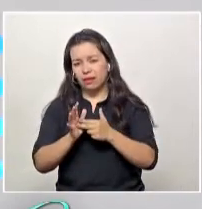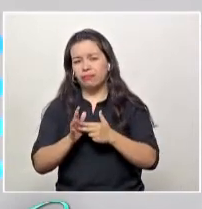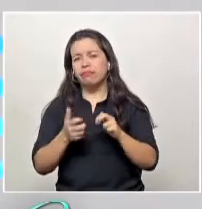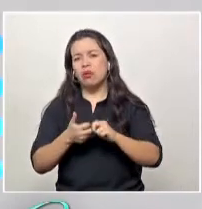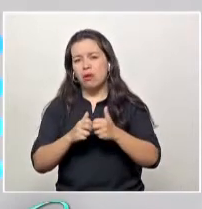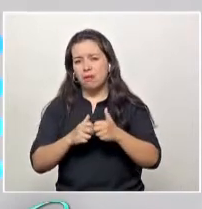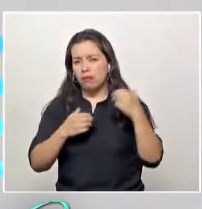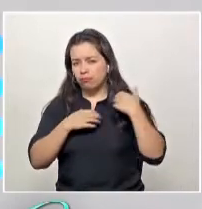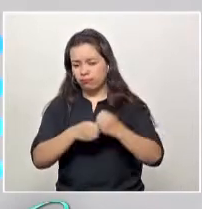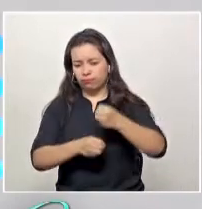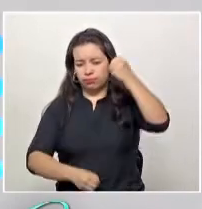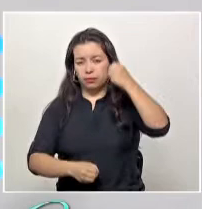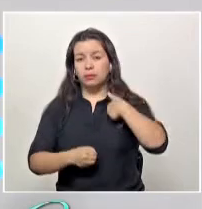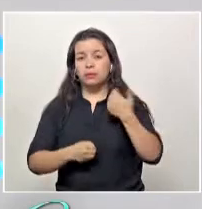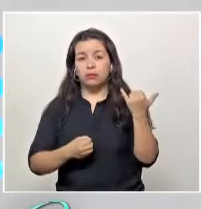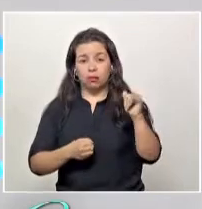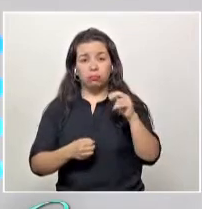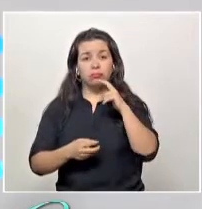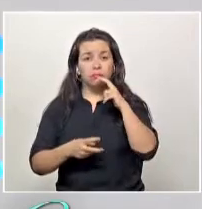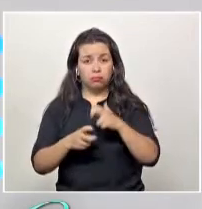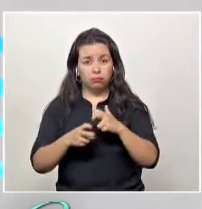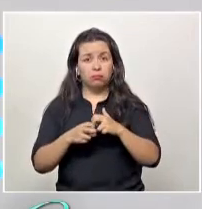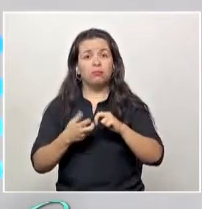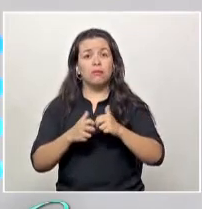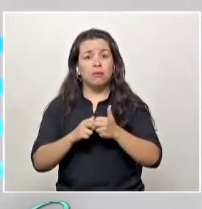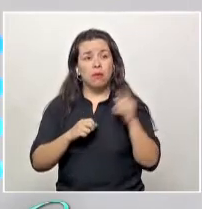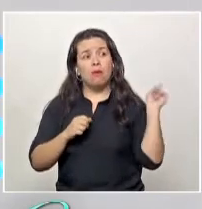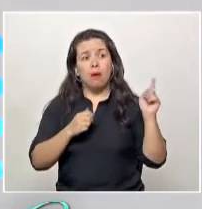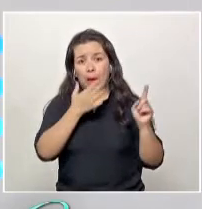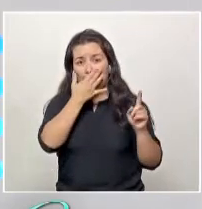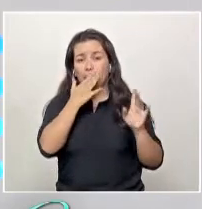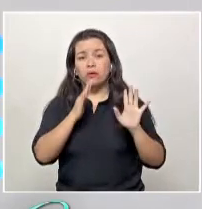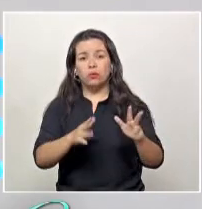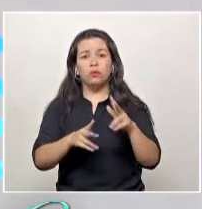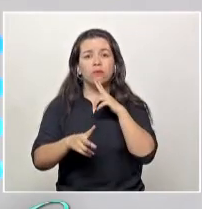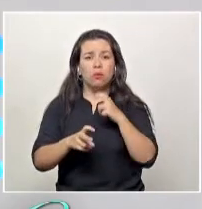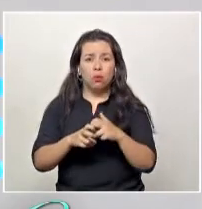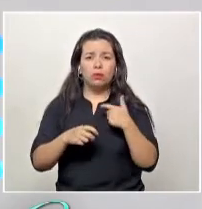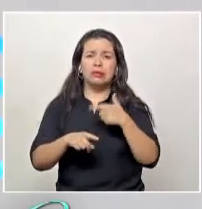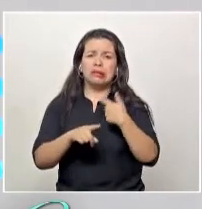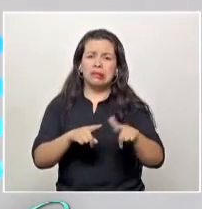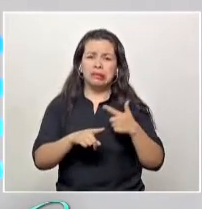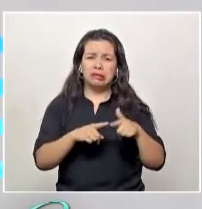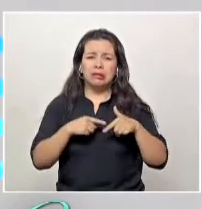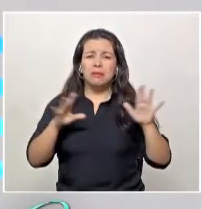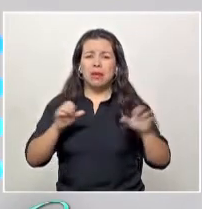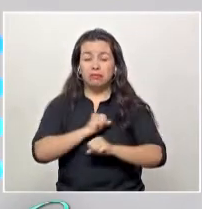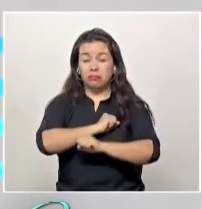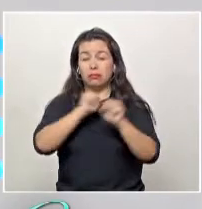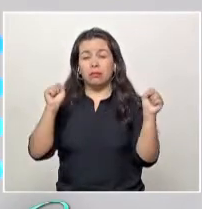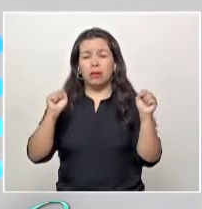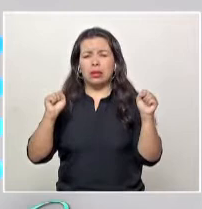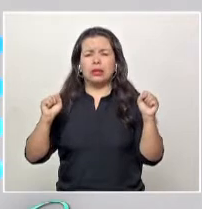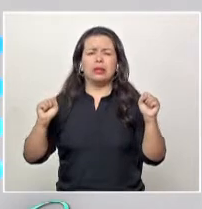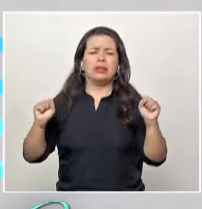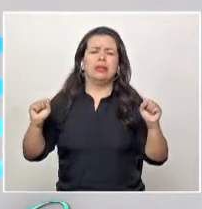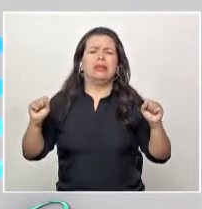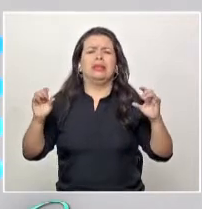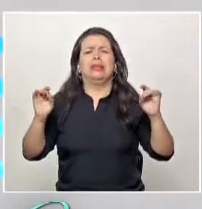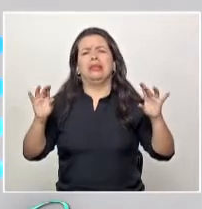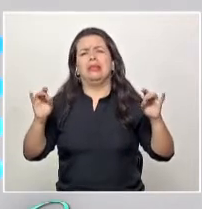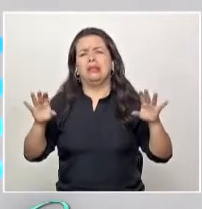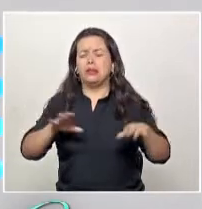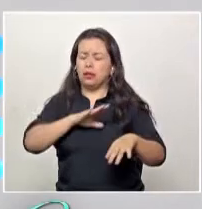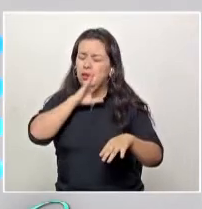estoy preocupado, pues llevo ya mucho tiempo en estos dolores y no bajan, especialmente en la madrugada, pues también me es